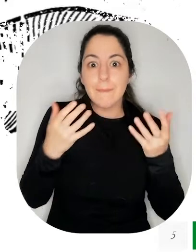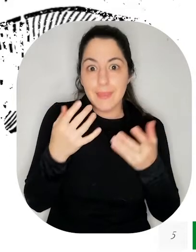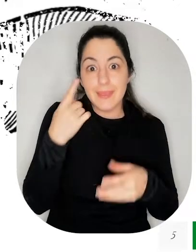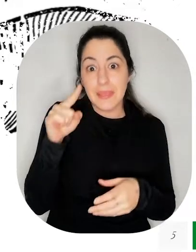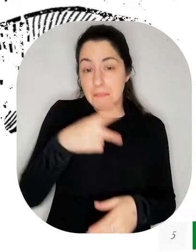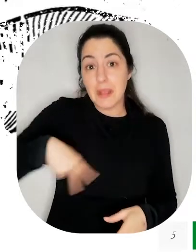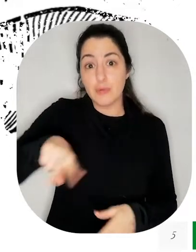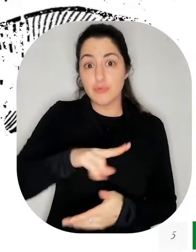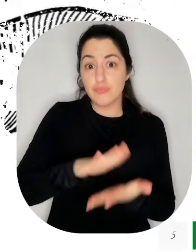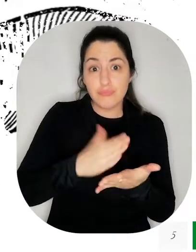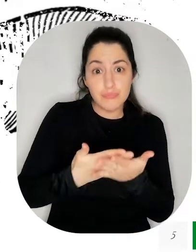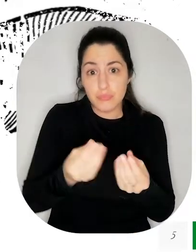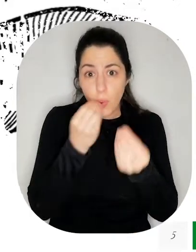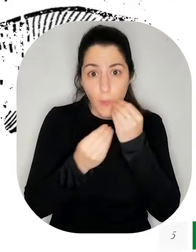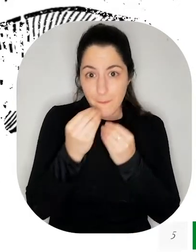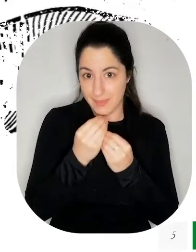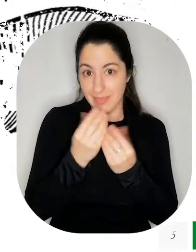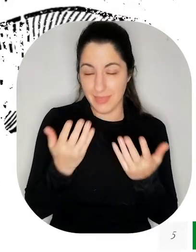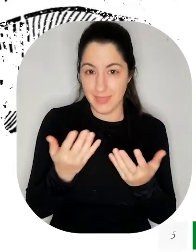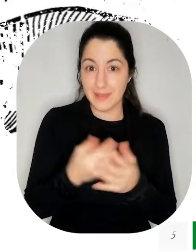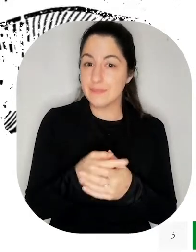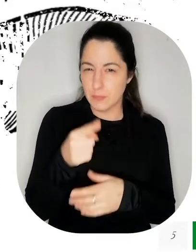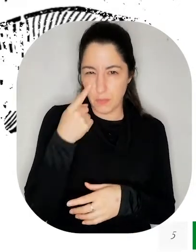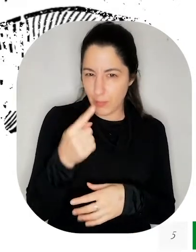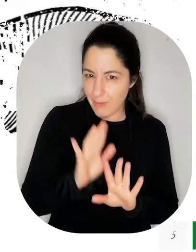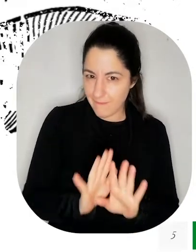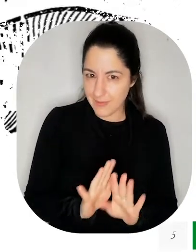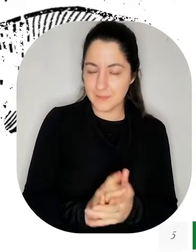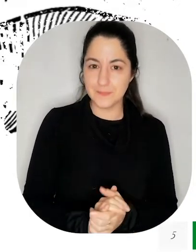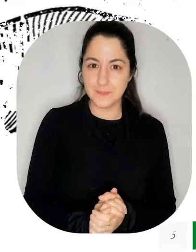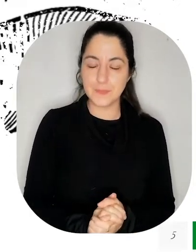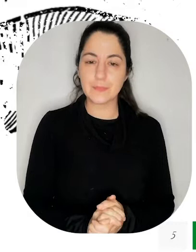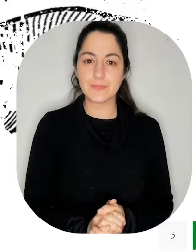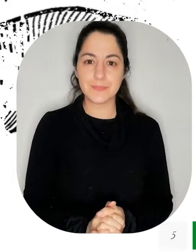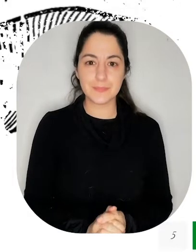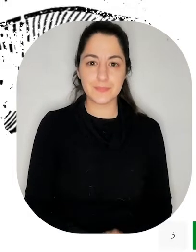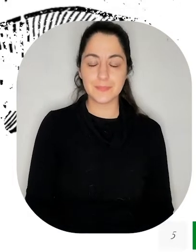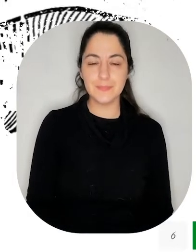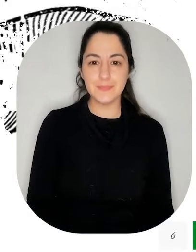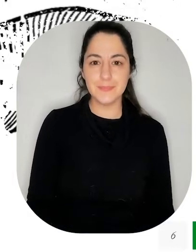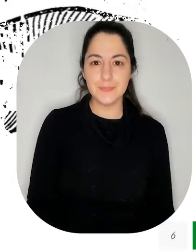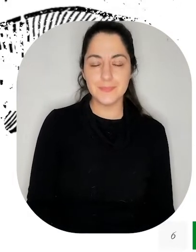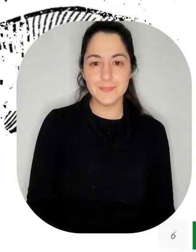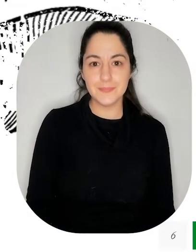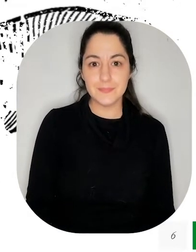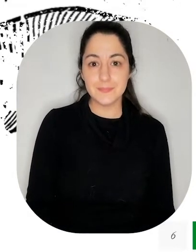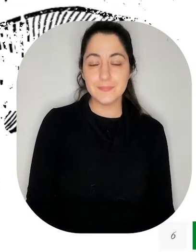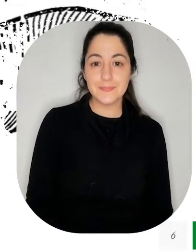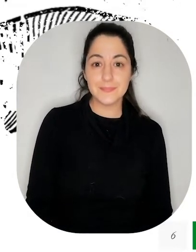excelente alimento para integrar a nuestra dieta, no solo como suplemento, que también vamos a evaluar ese